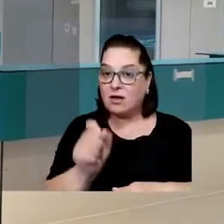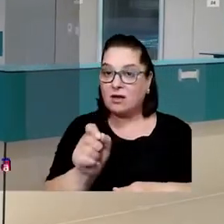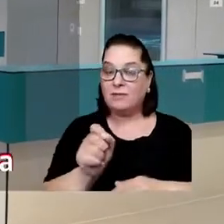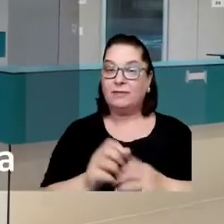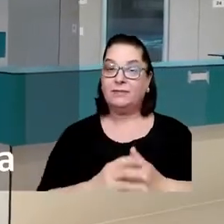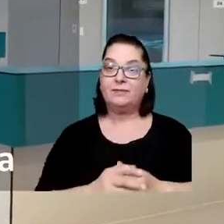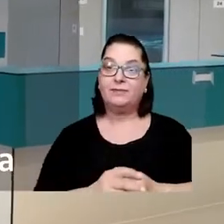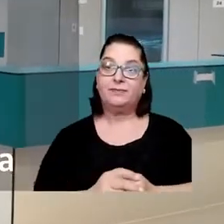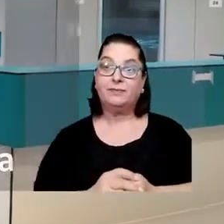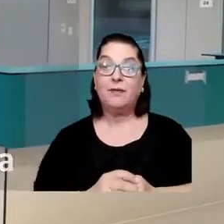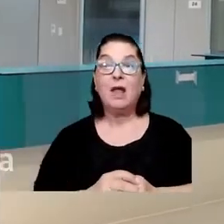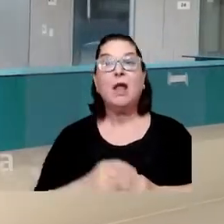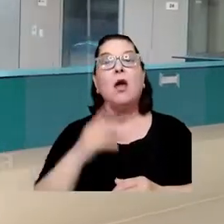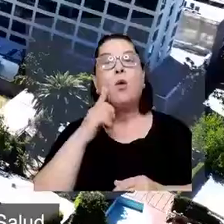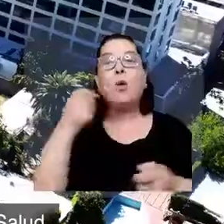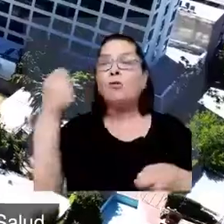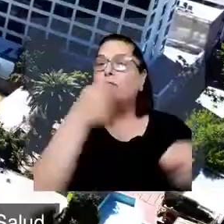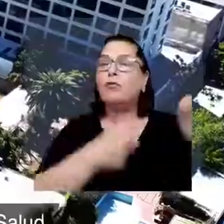maulinos